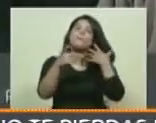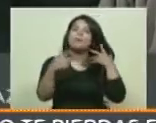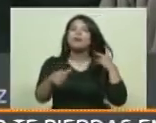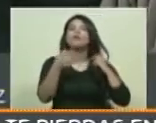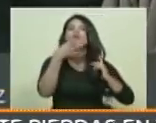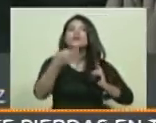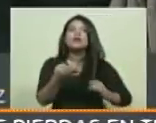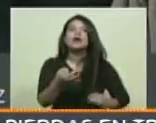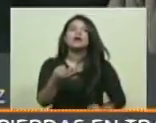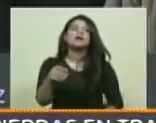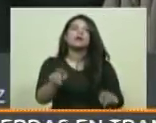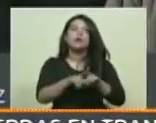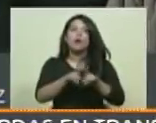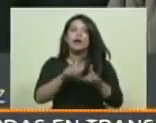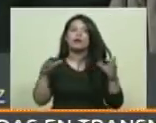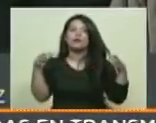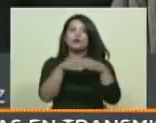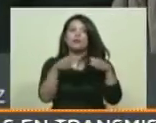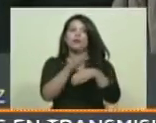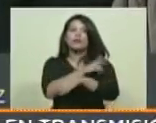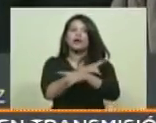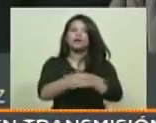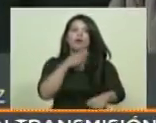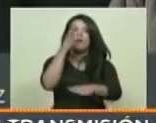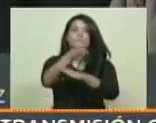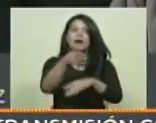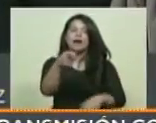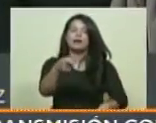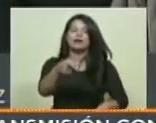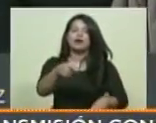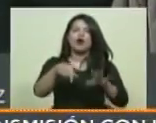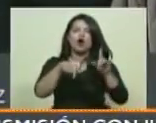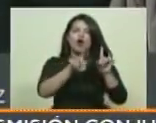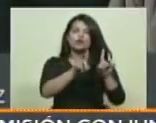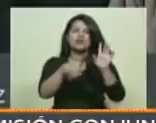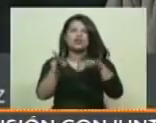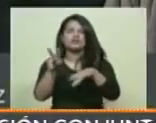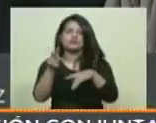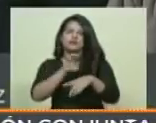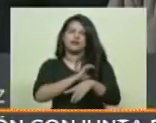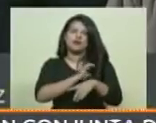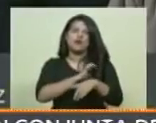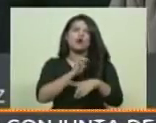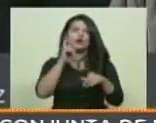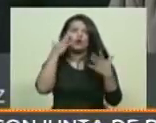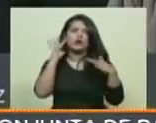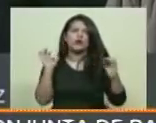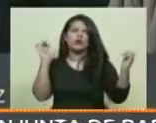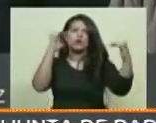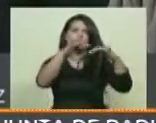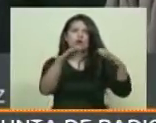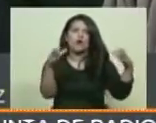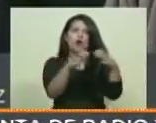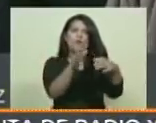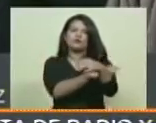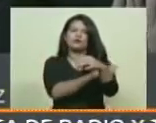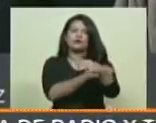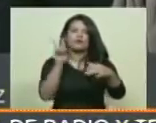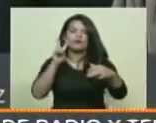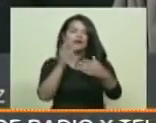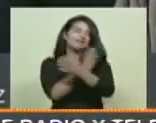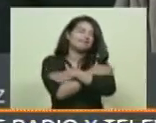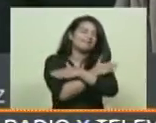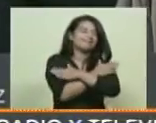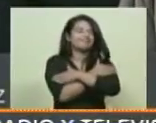Venezuela estará en República Dominicana el 11 y el 12 de enero. Nos daremos el año nuevo con la oposición venezolana en